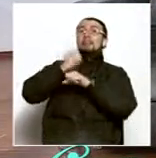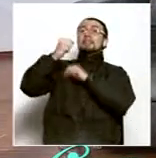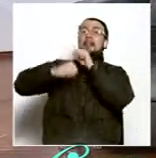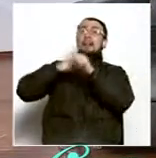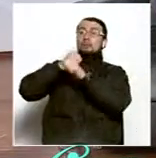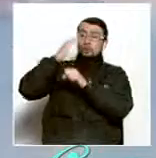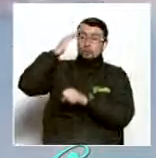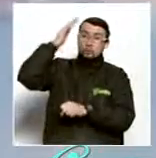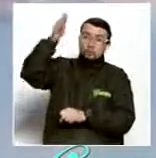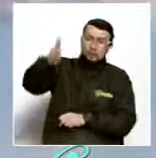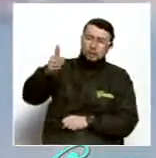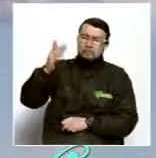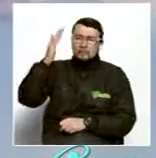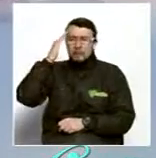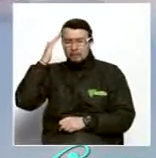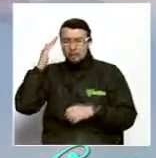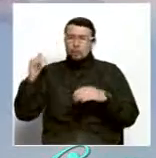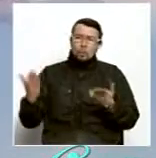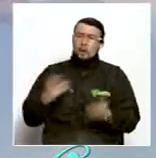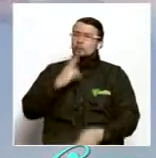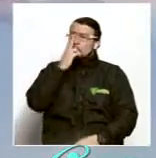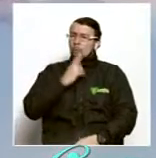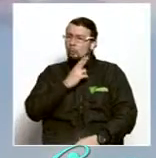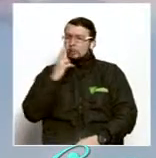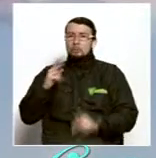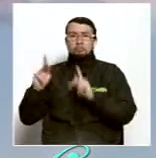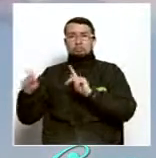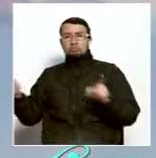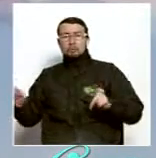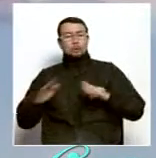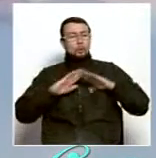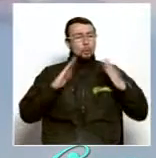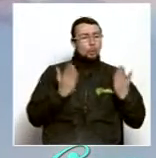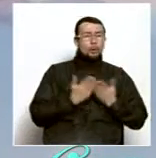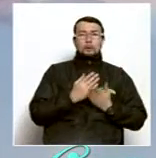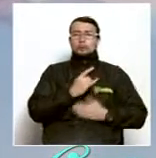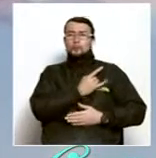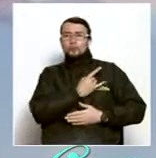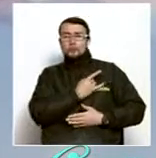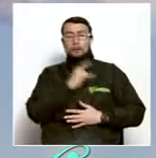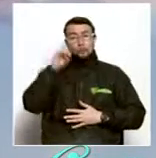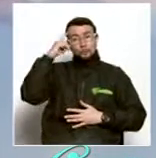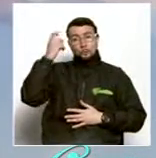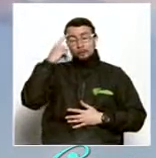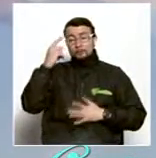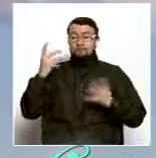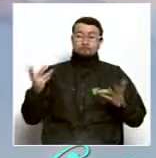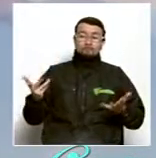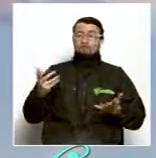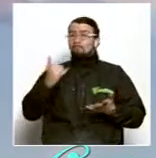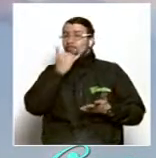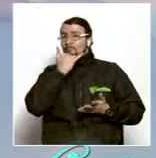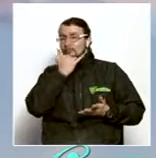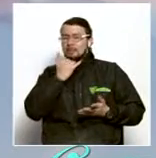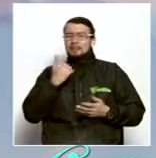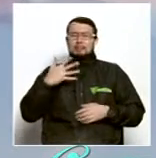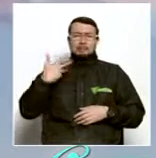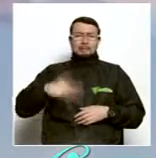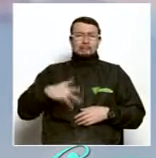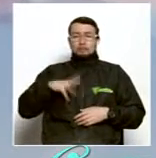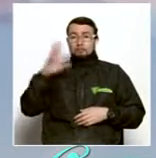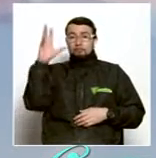realmente cuál ha sido el compromiso de la comunidad, de los centros educativos, de las universidades, del gobierno, para darnos cuenta